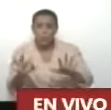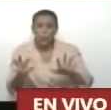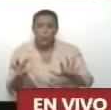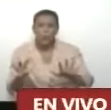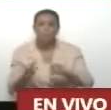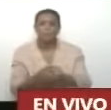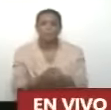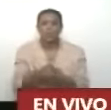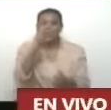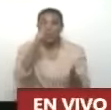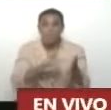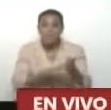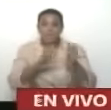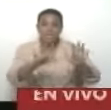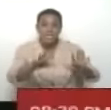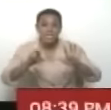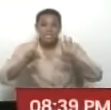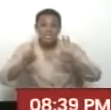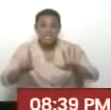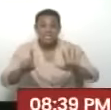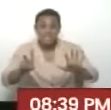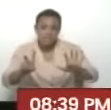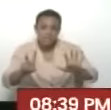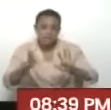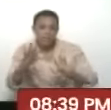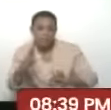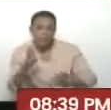el 2017 dijeron